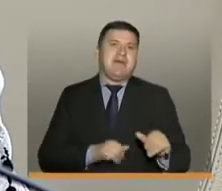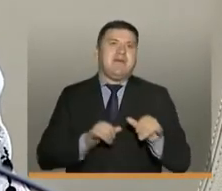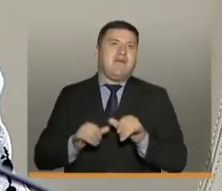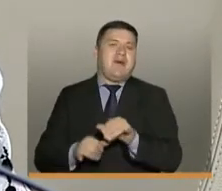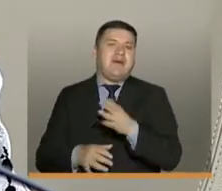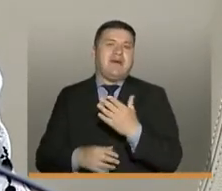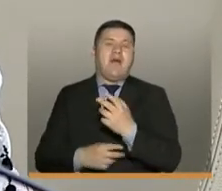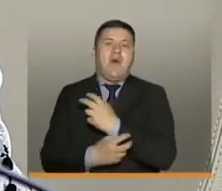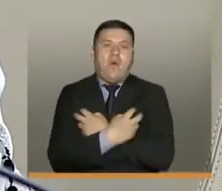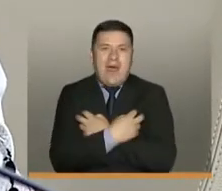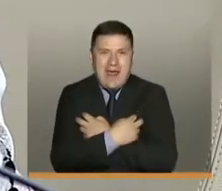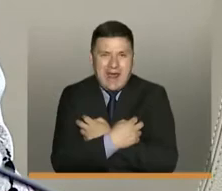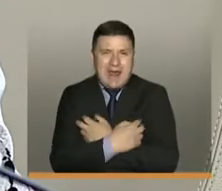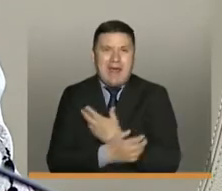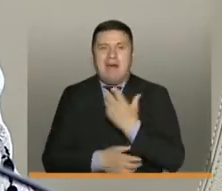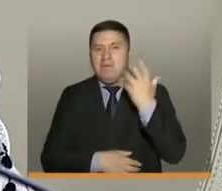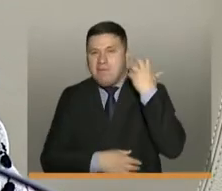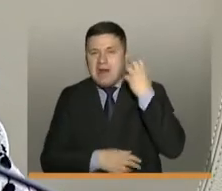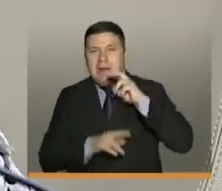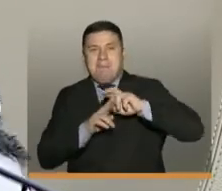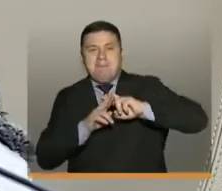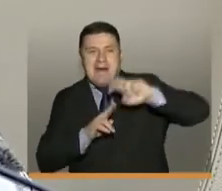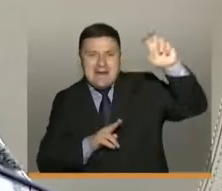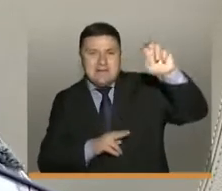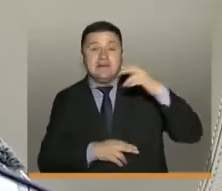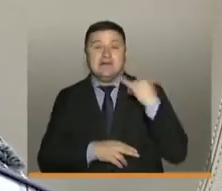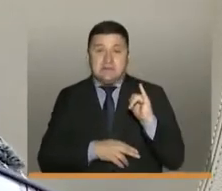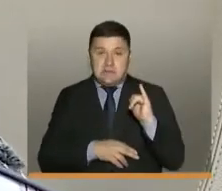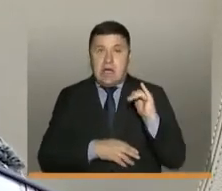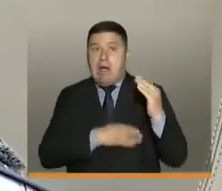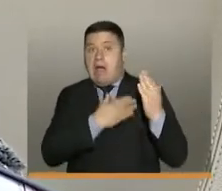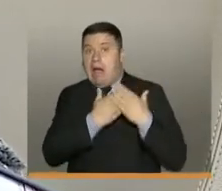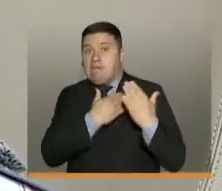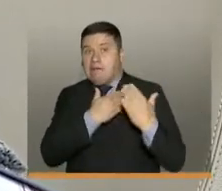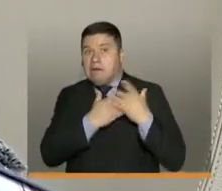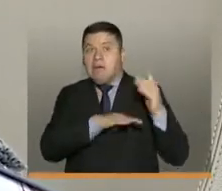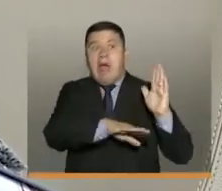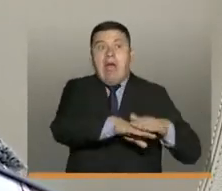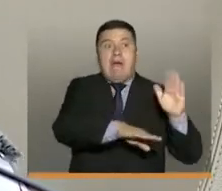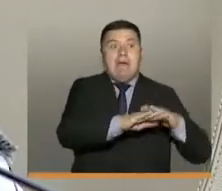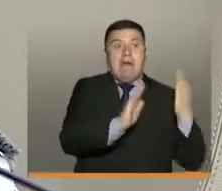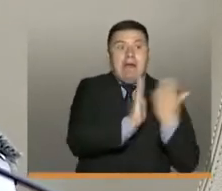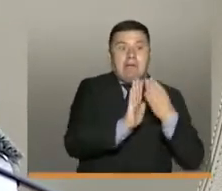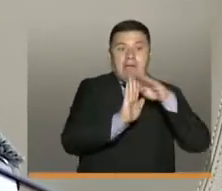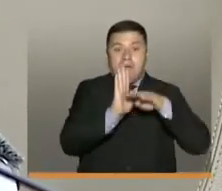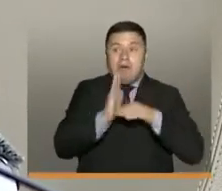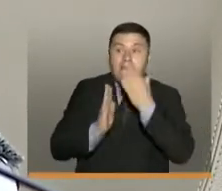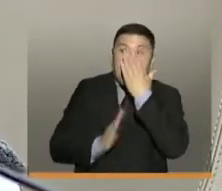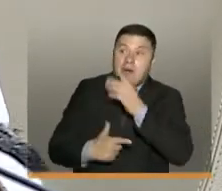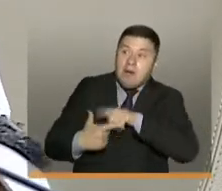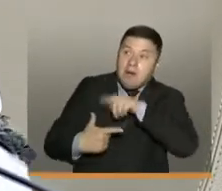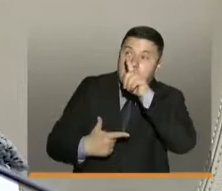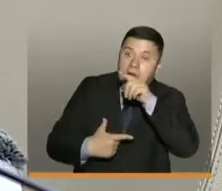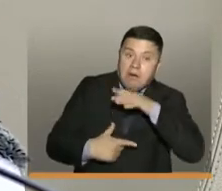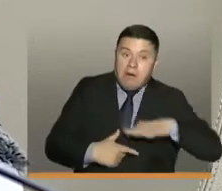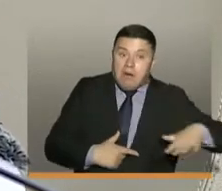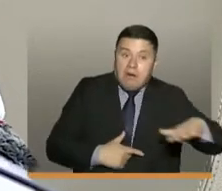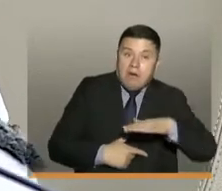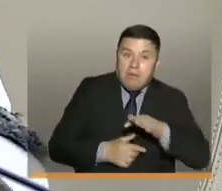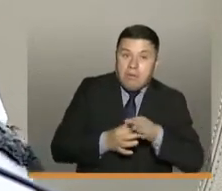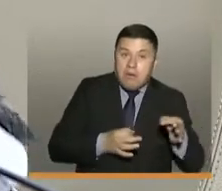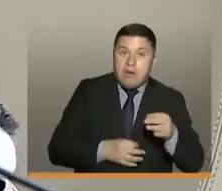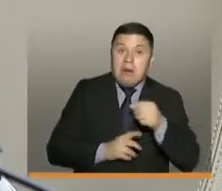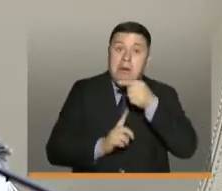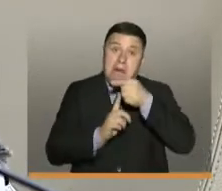igualmente Huila, Montería, Manizales, ya han venido avisando a sus comunidades educativas que acorde a la evolución de la pandemia, por ahora en el mes de